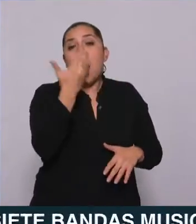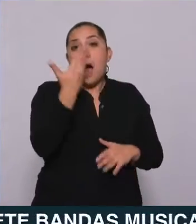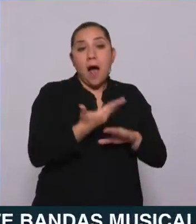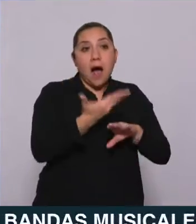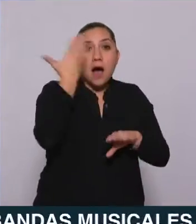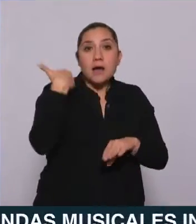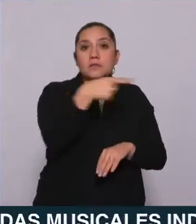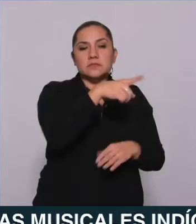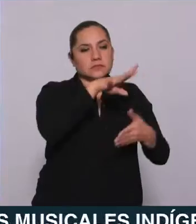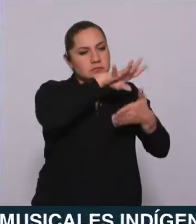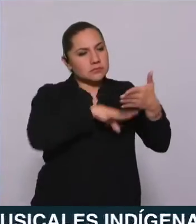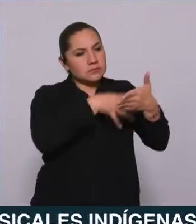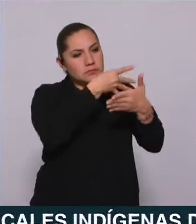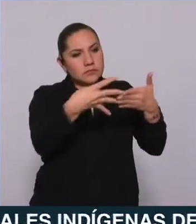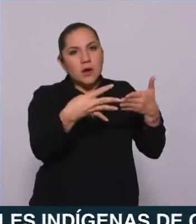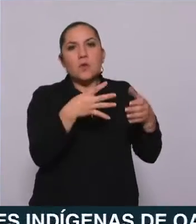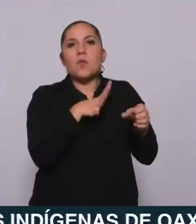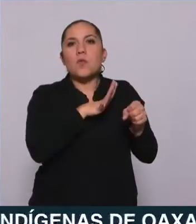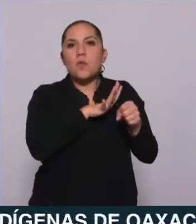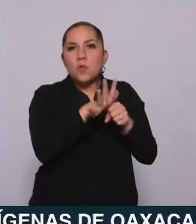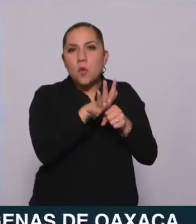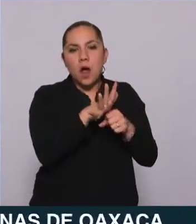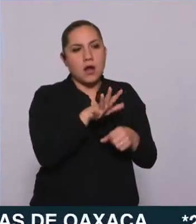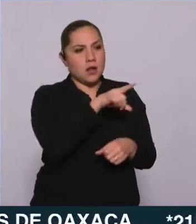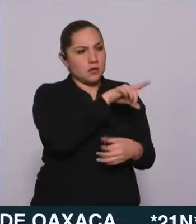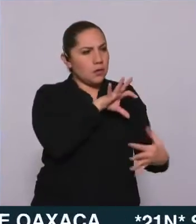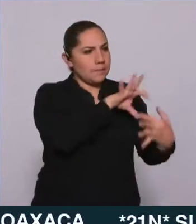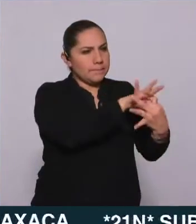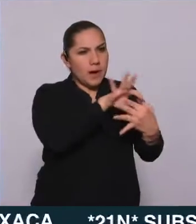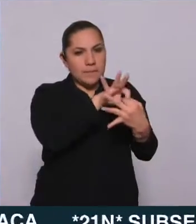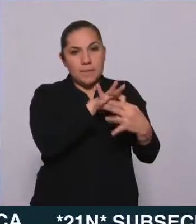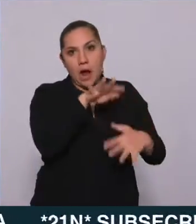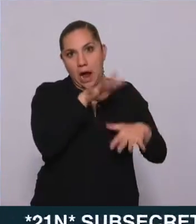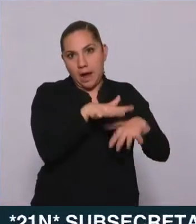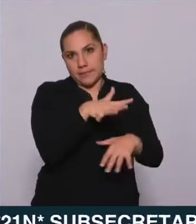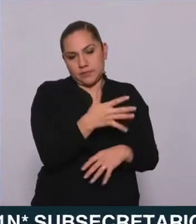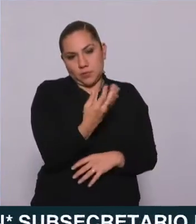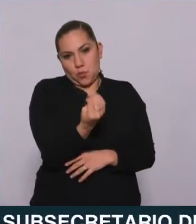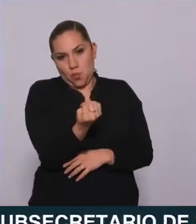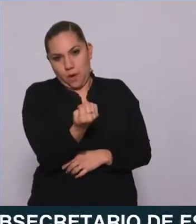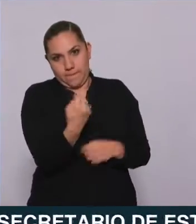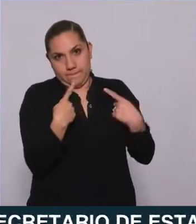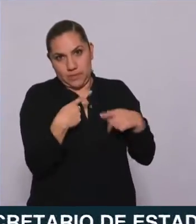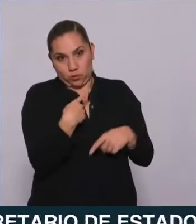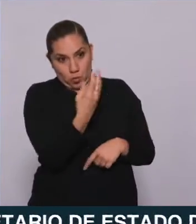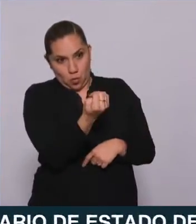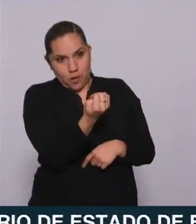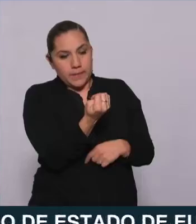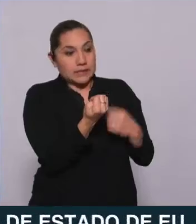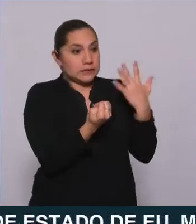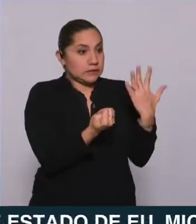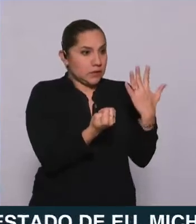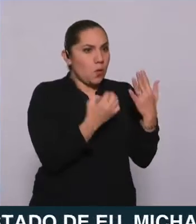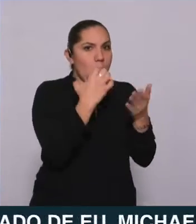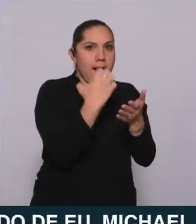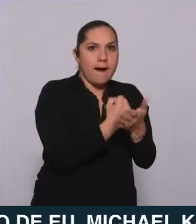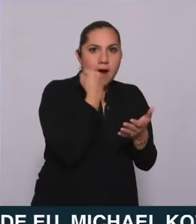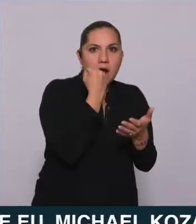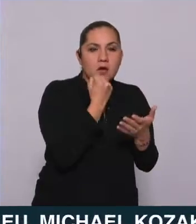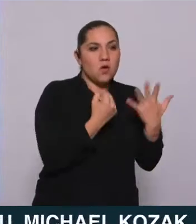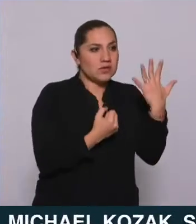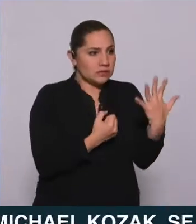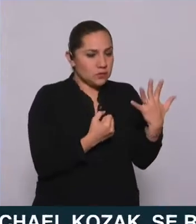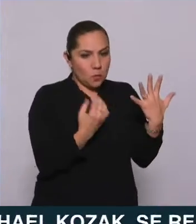y automáticamente tenía 5 de 9 integrantes, y las otras planillas de manera mayoritaria. Eso ya generaba una división al interior